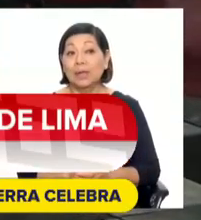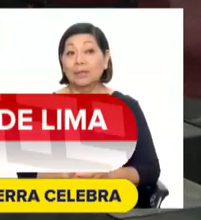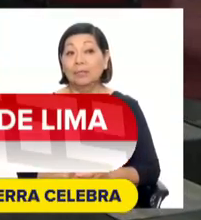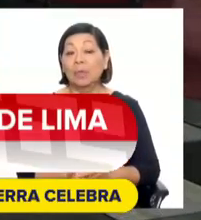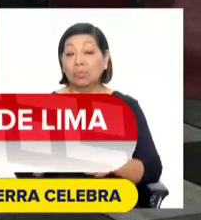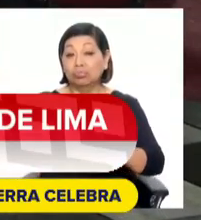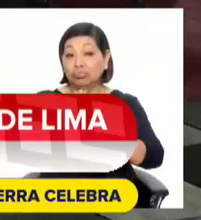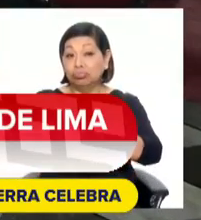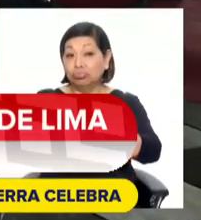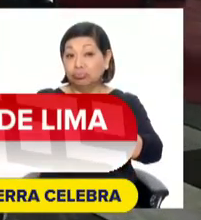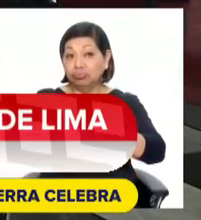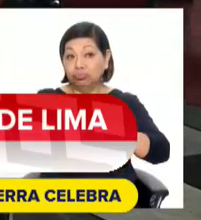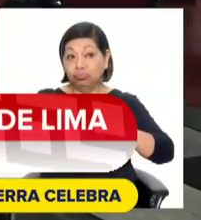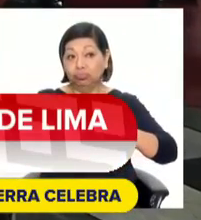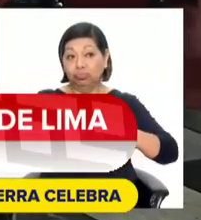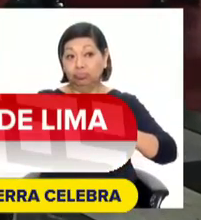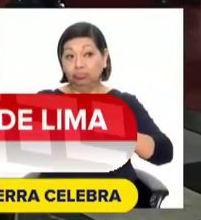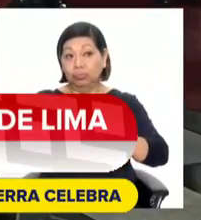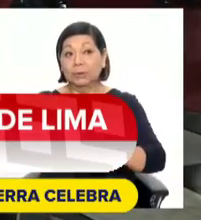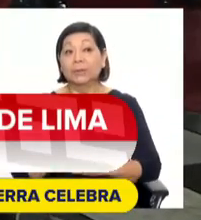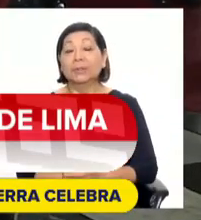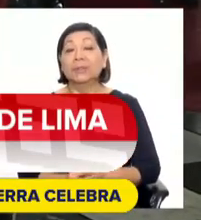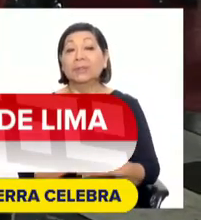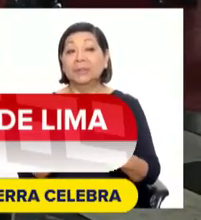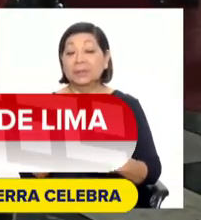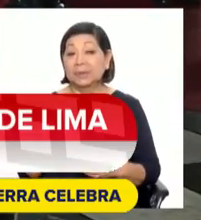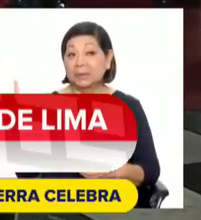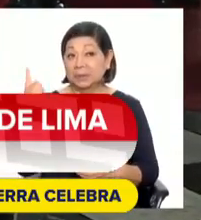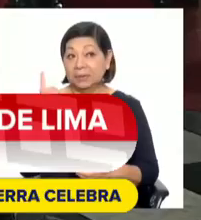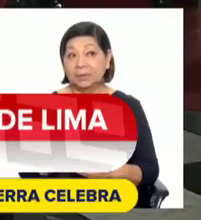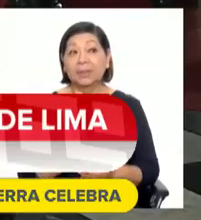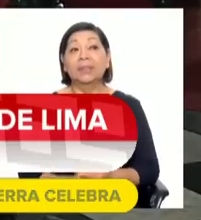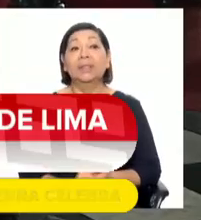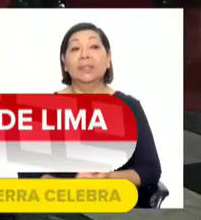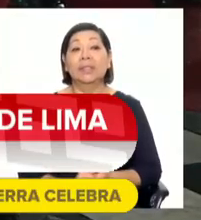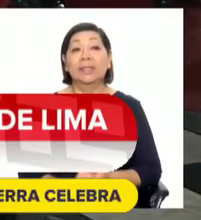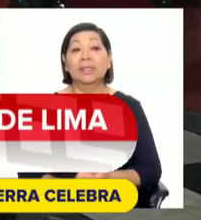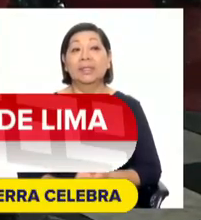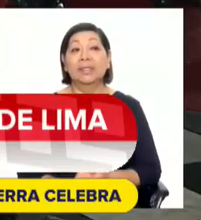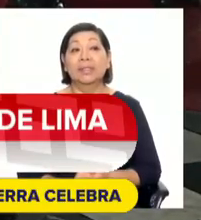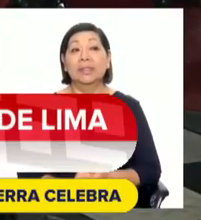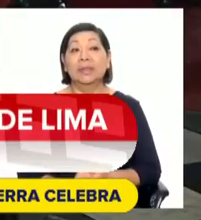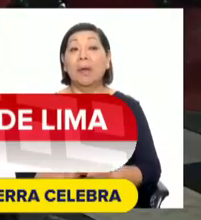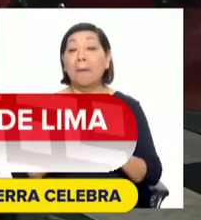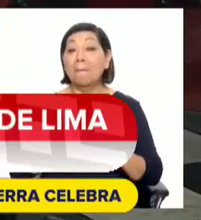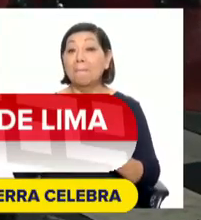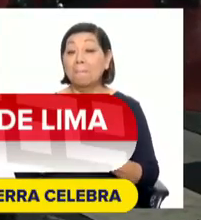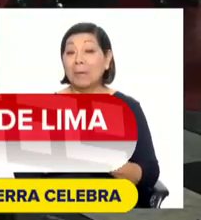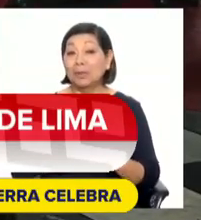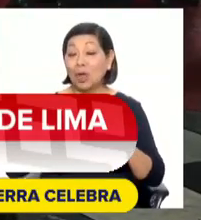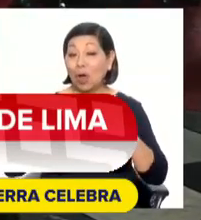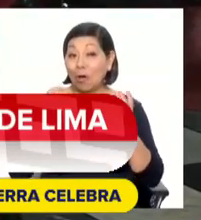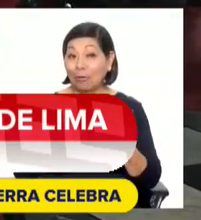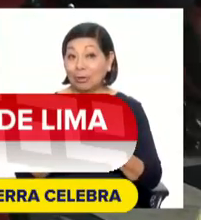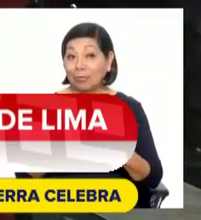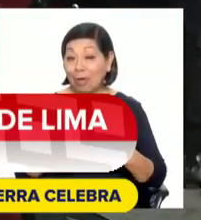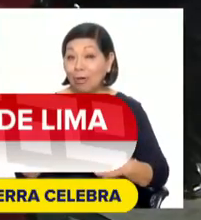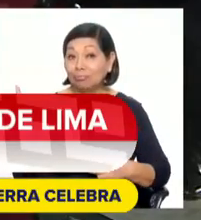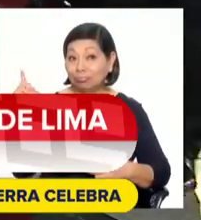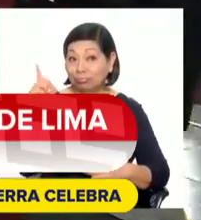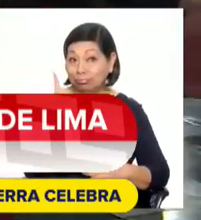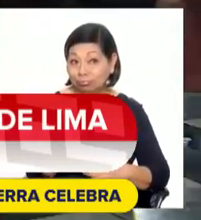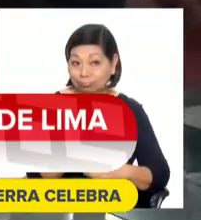seguridad ciudadana y también la estabilidad económica entre otros temas. Al igual